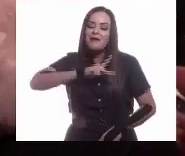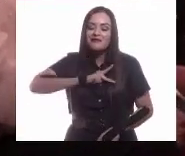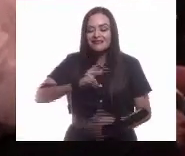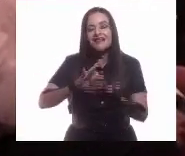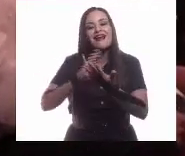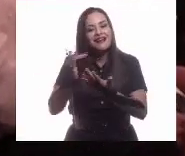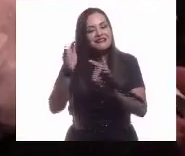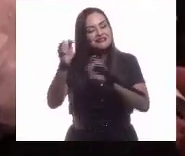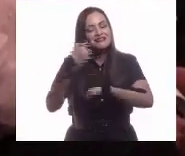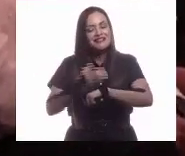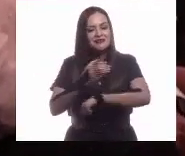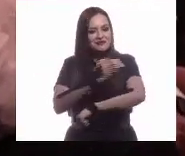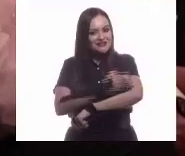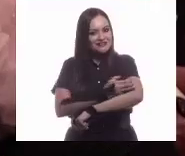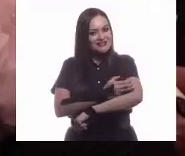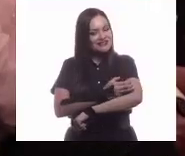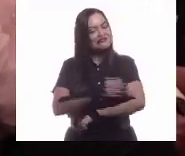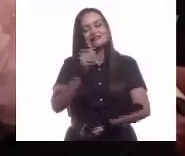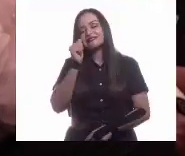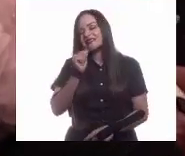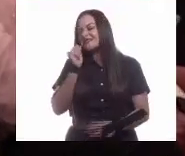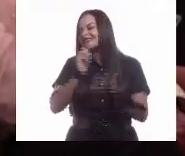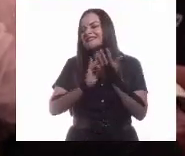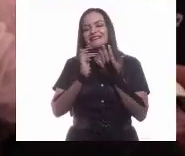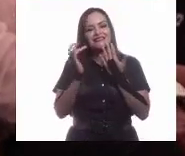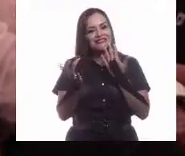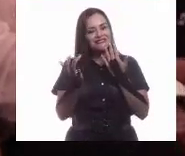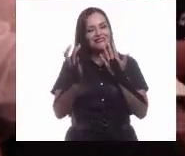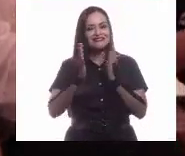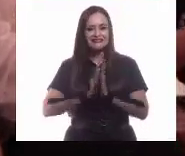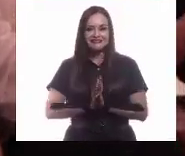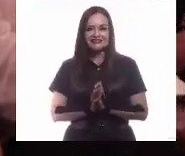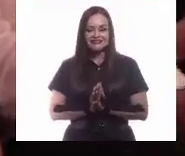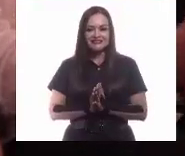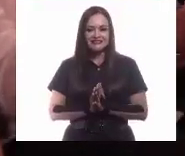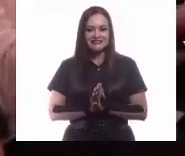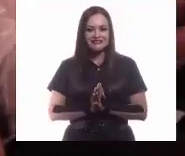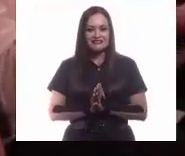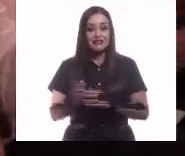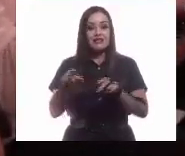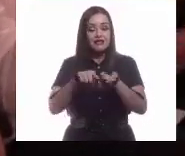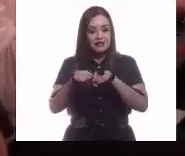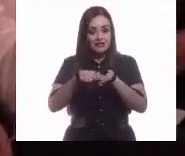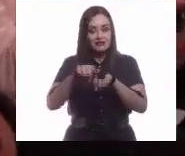por estar aquí hoy y siempre. Están acompañando mis hermanos.